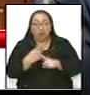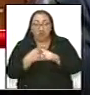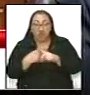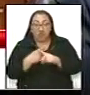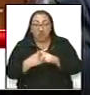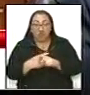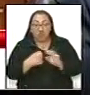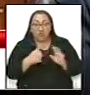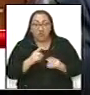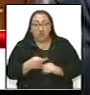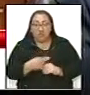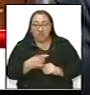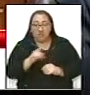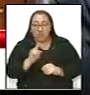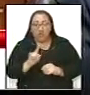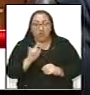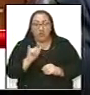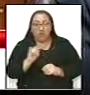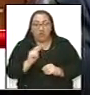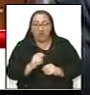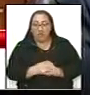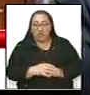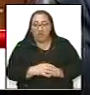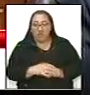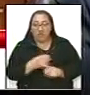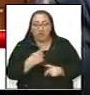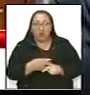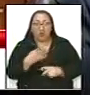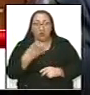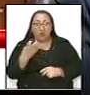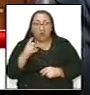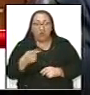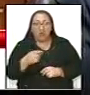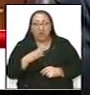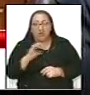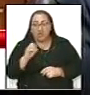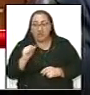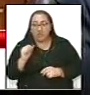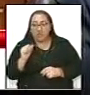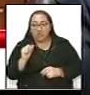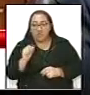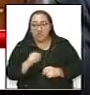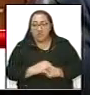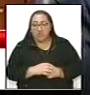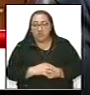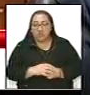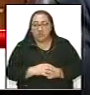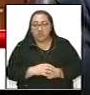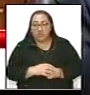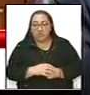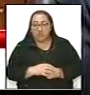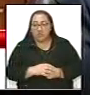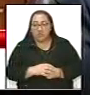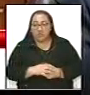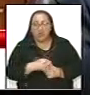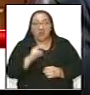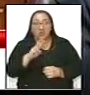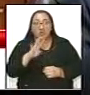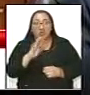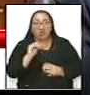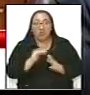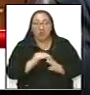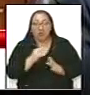6.000 unidades impositivas tributarias por 4.150, que es cada UIT, sale